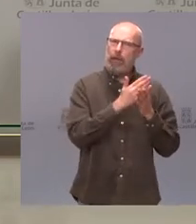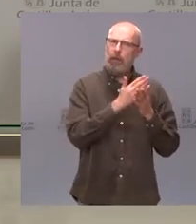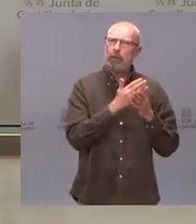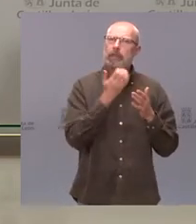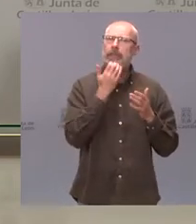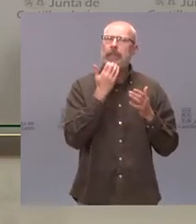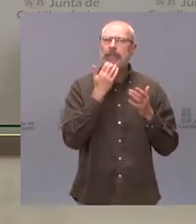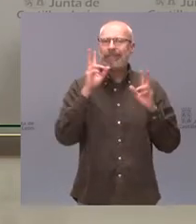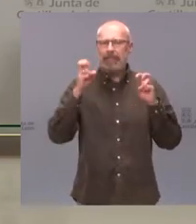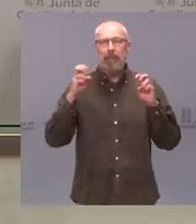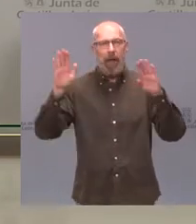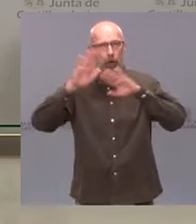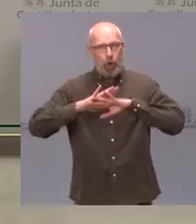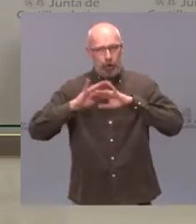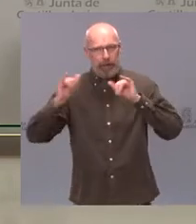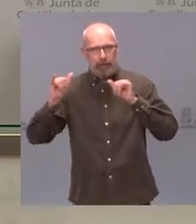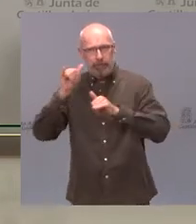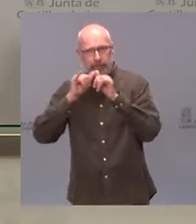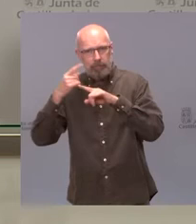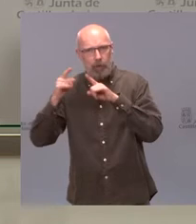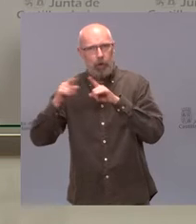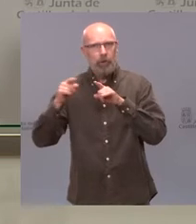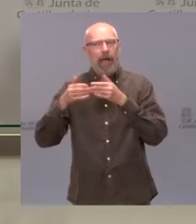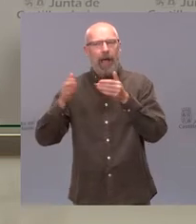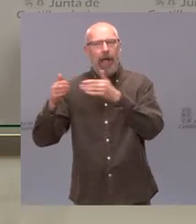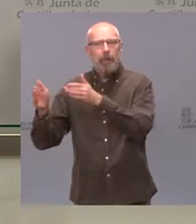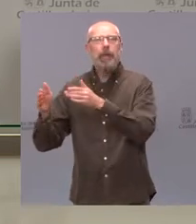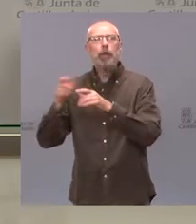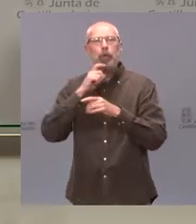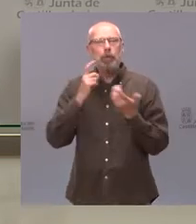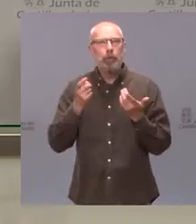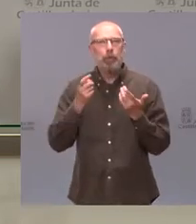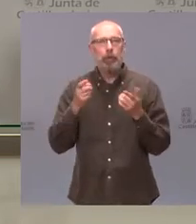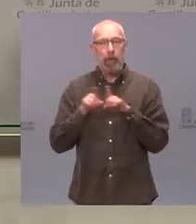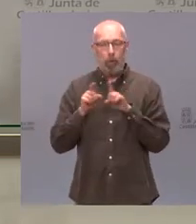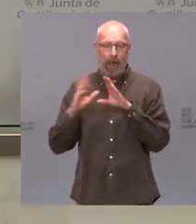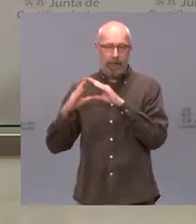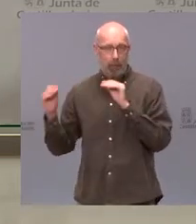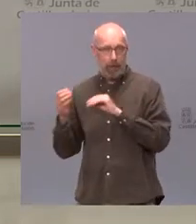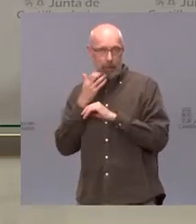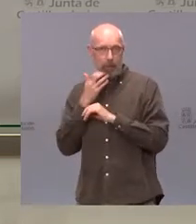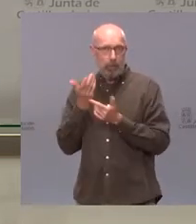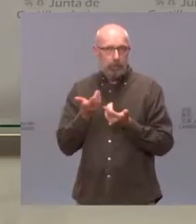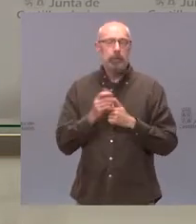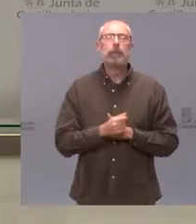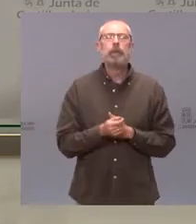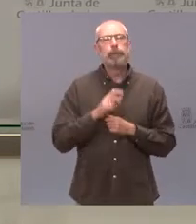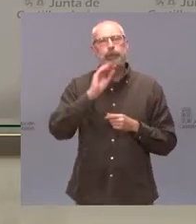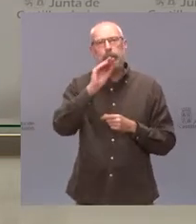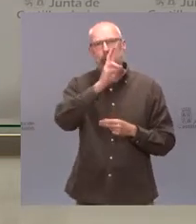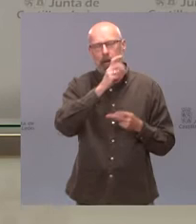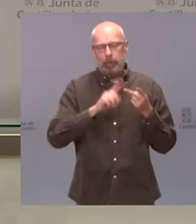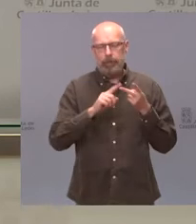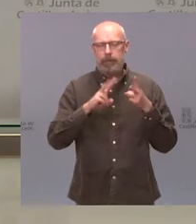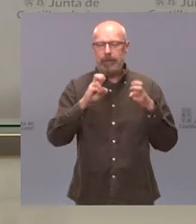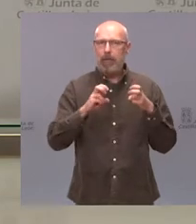el ocio nocturno siguiendo las actuaciones de otras comunidades como Andalucía. Quería preguntarle también en relación al